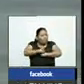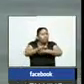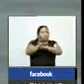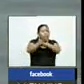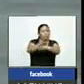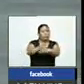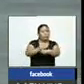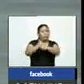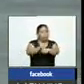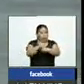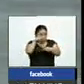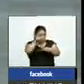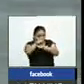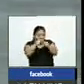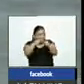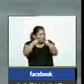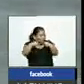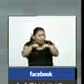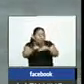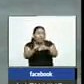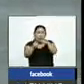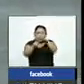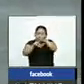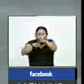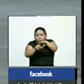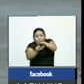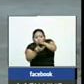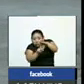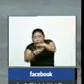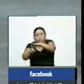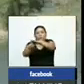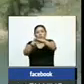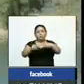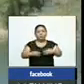mensaje a quienes siguen aventurándose a cruzar la frontera.